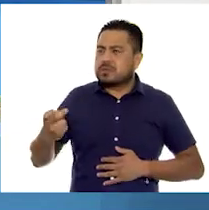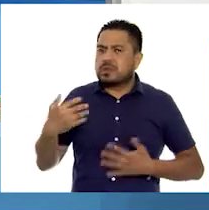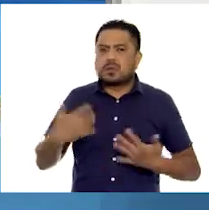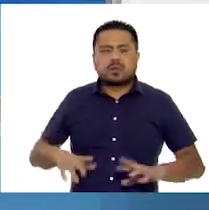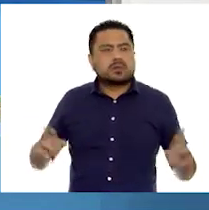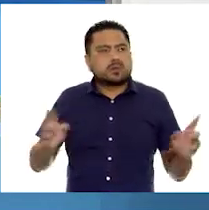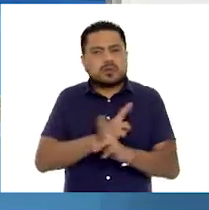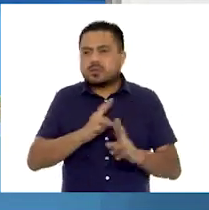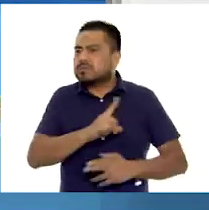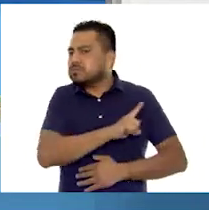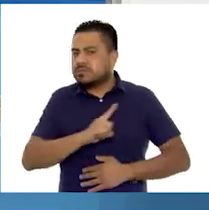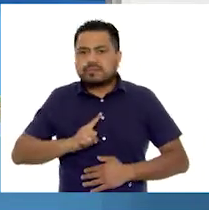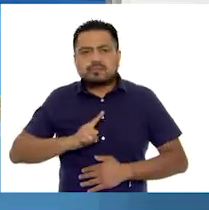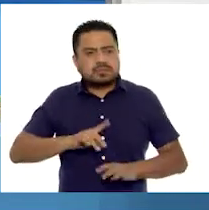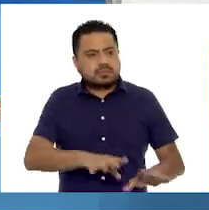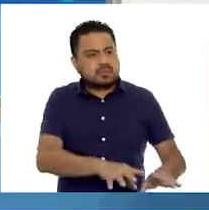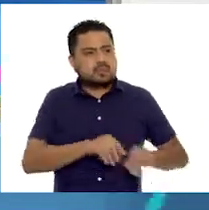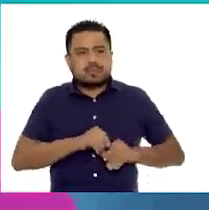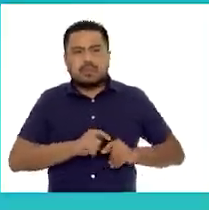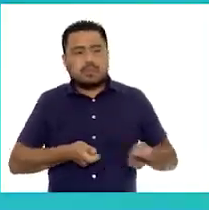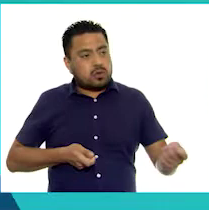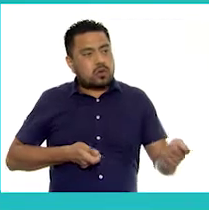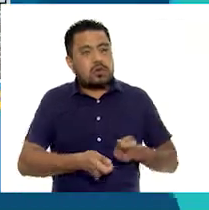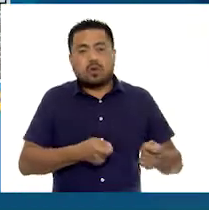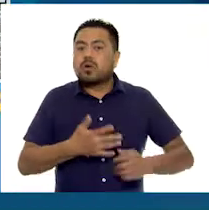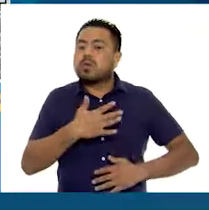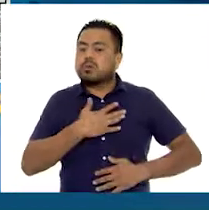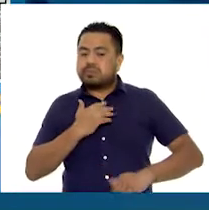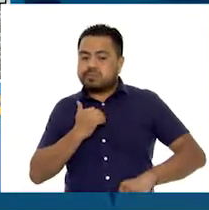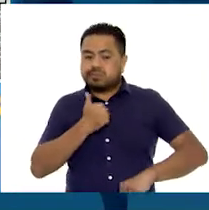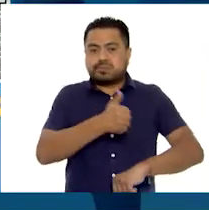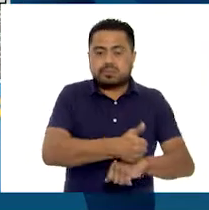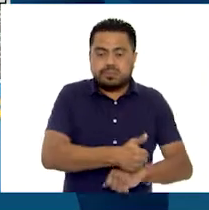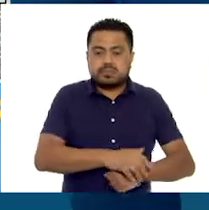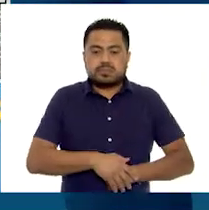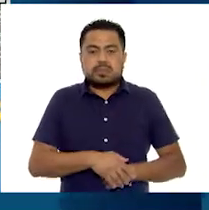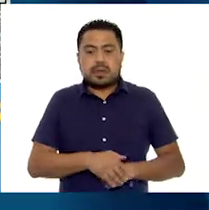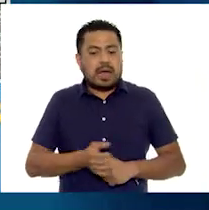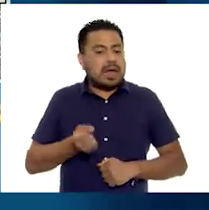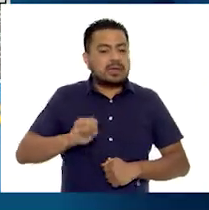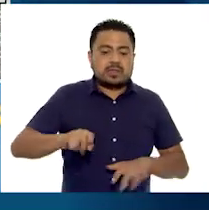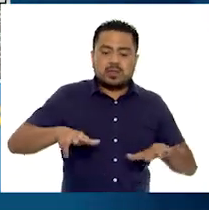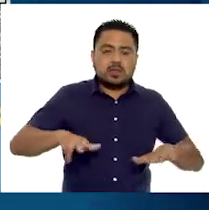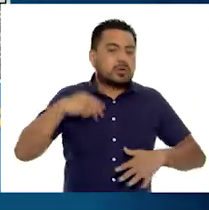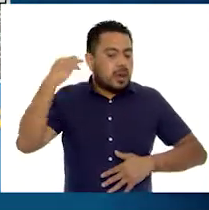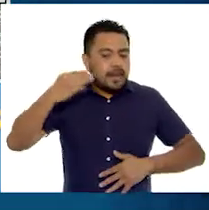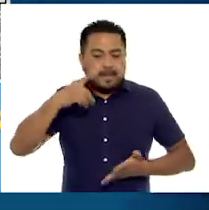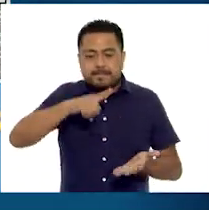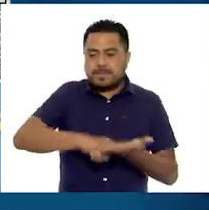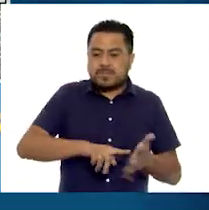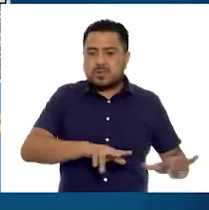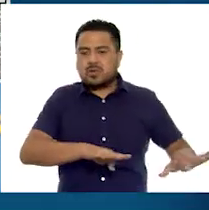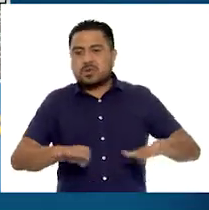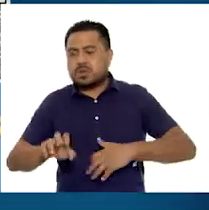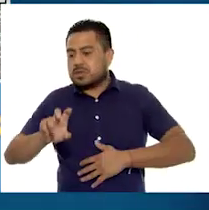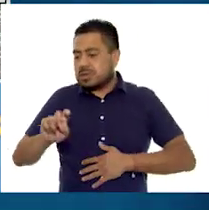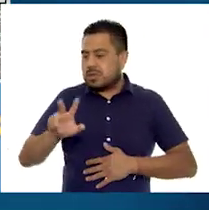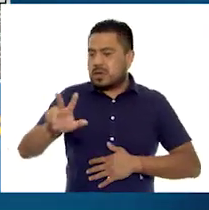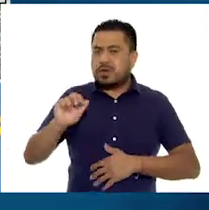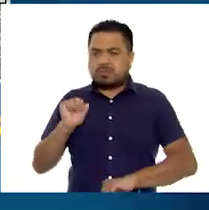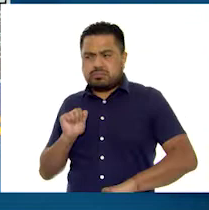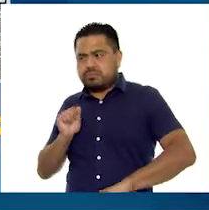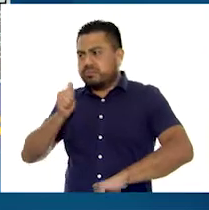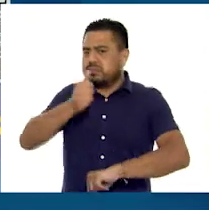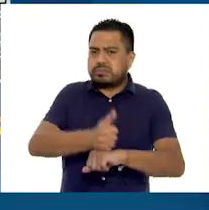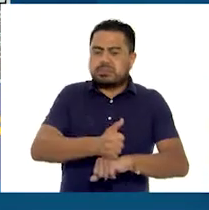tomar medidas que le permitieran controlar así el 18 de marzo de 1938 se decretó la